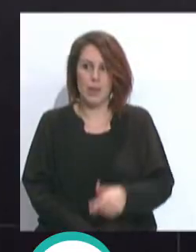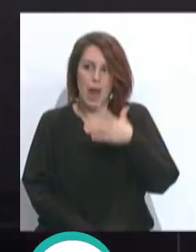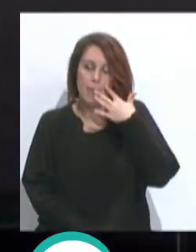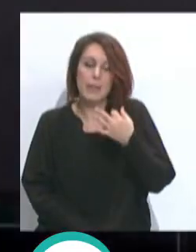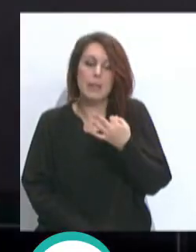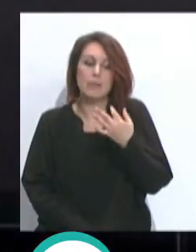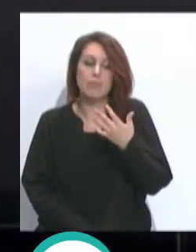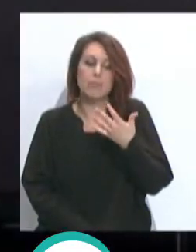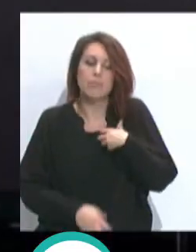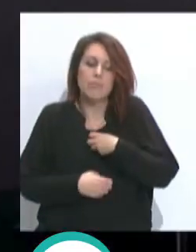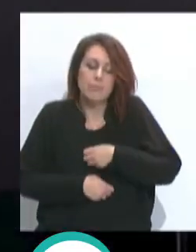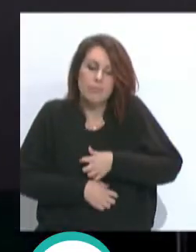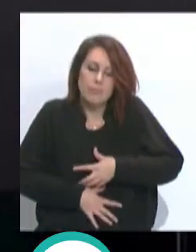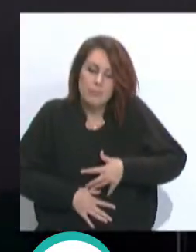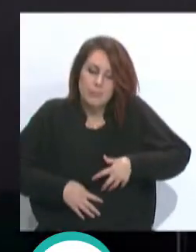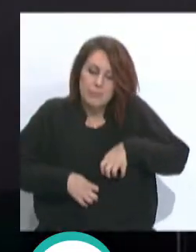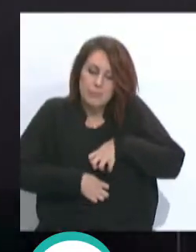Realmente te remueve todo